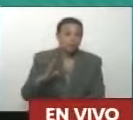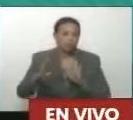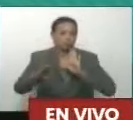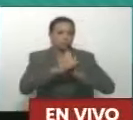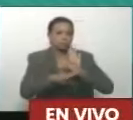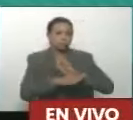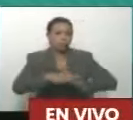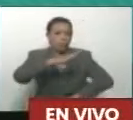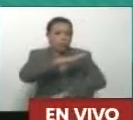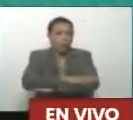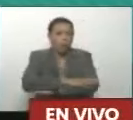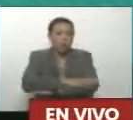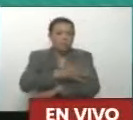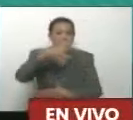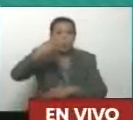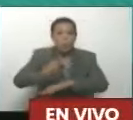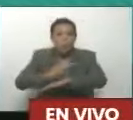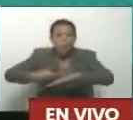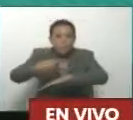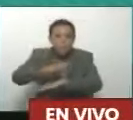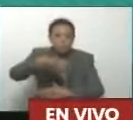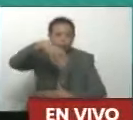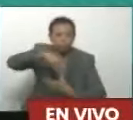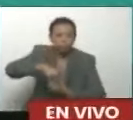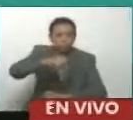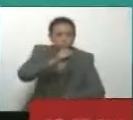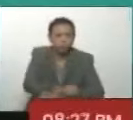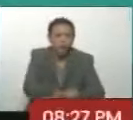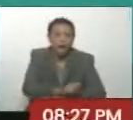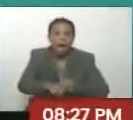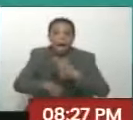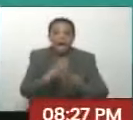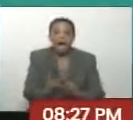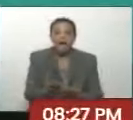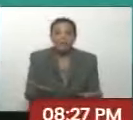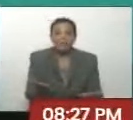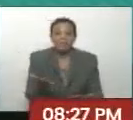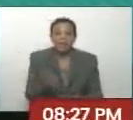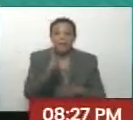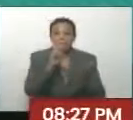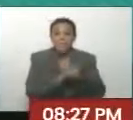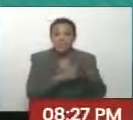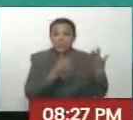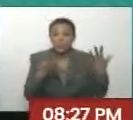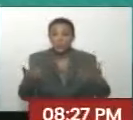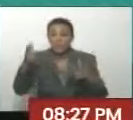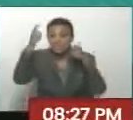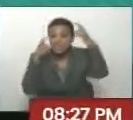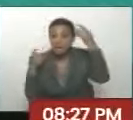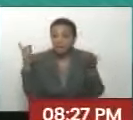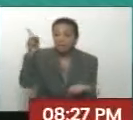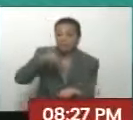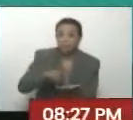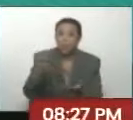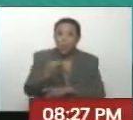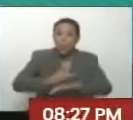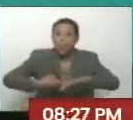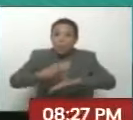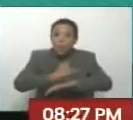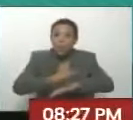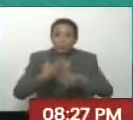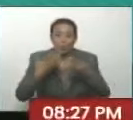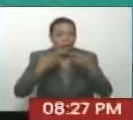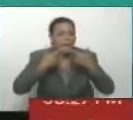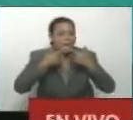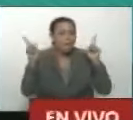de dominación oligárquica hasta que llegó el comandante Chávez en 1998. Hemos